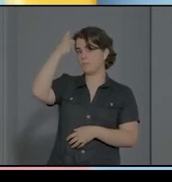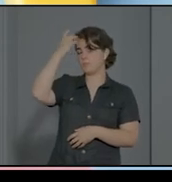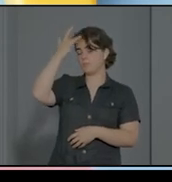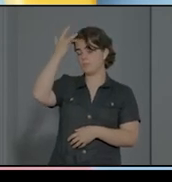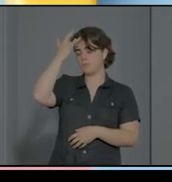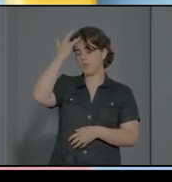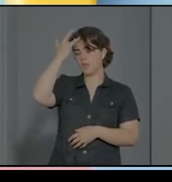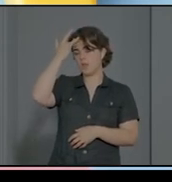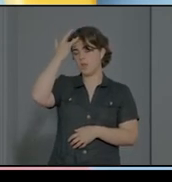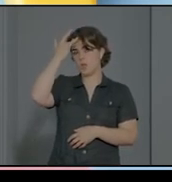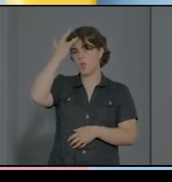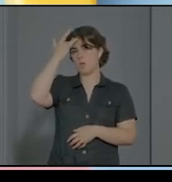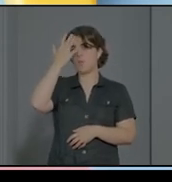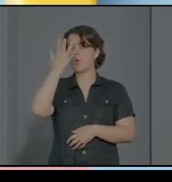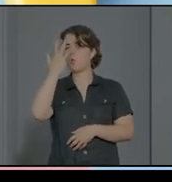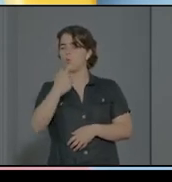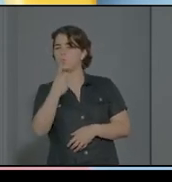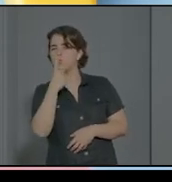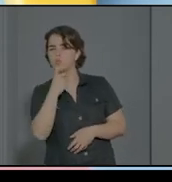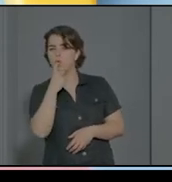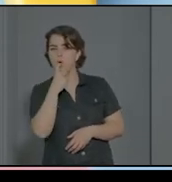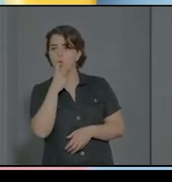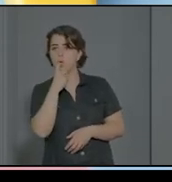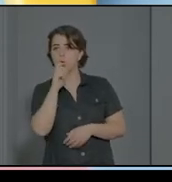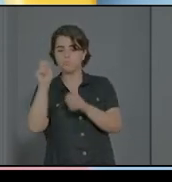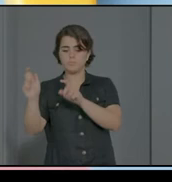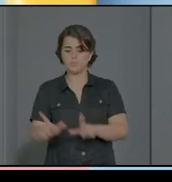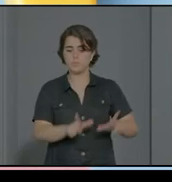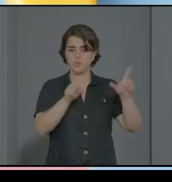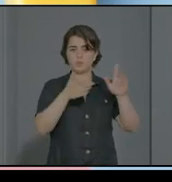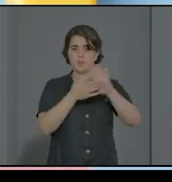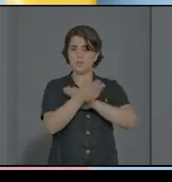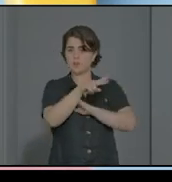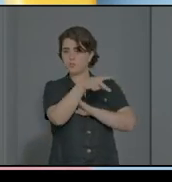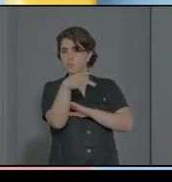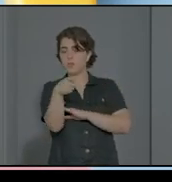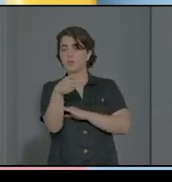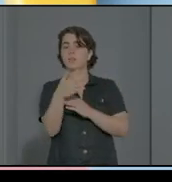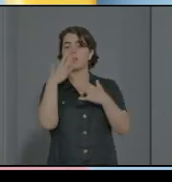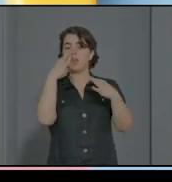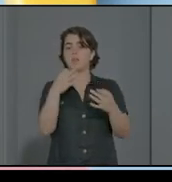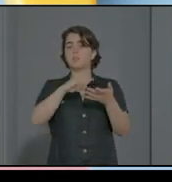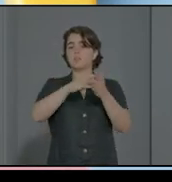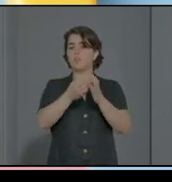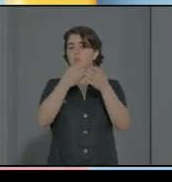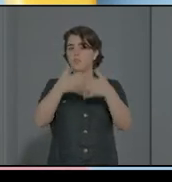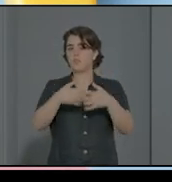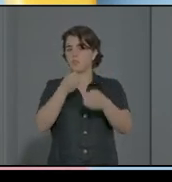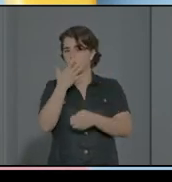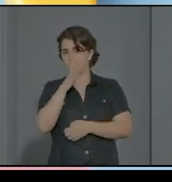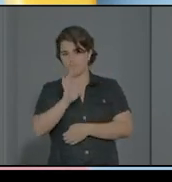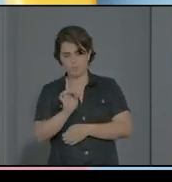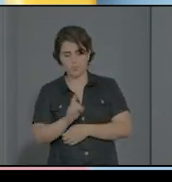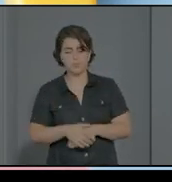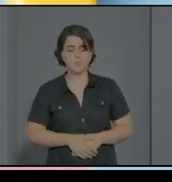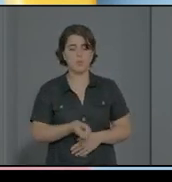tendrá una coloración roja en la siguiente diapositiva, que son resultados, significa que el estudio no funciona bien. Realmente nos damos cuenta que viendo